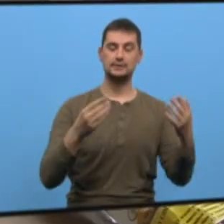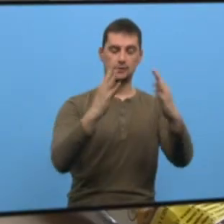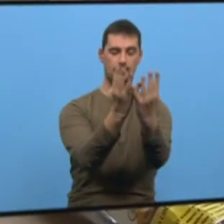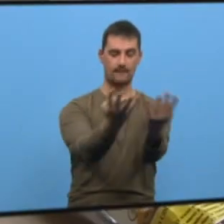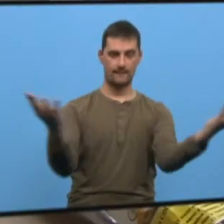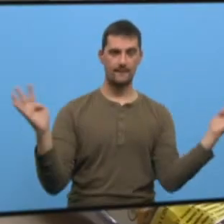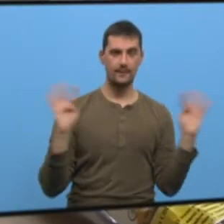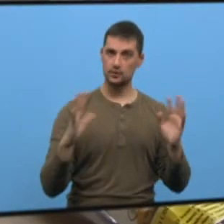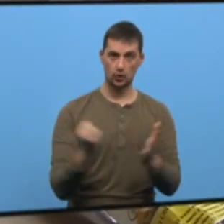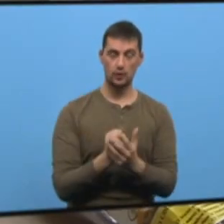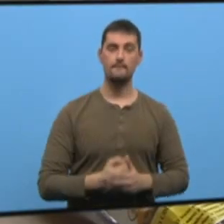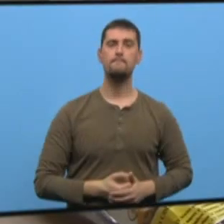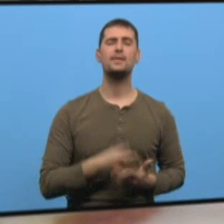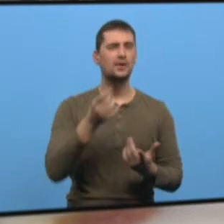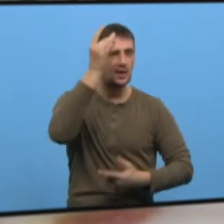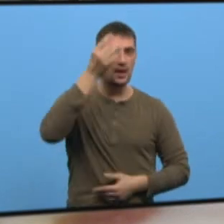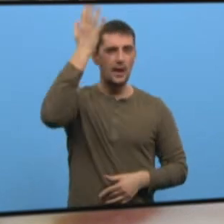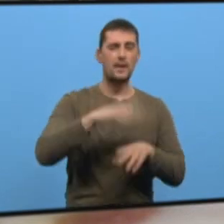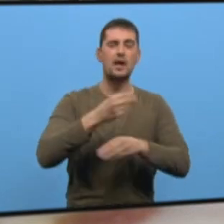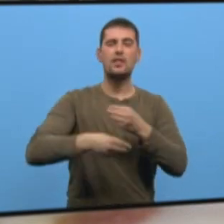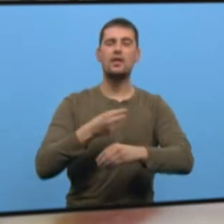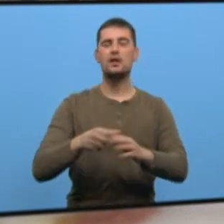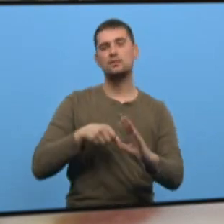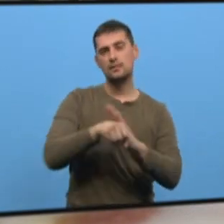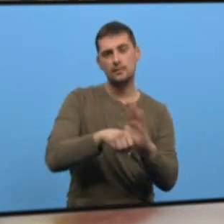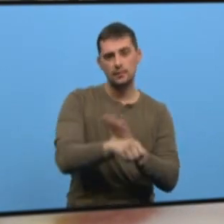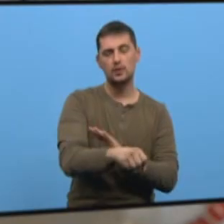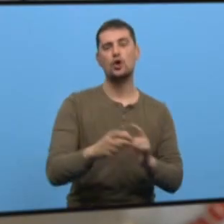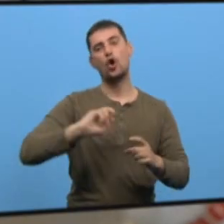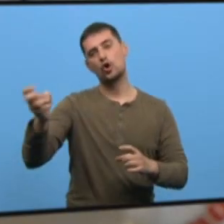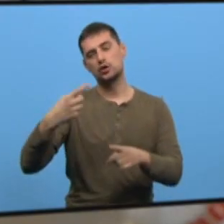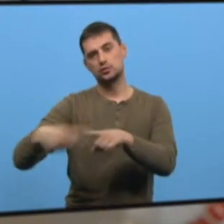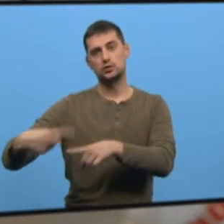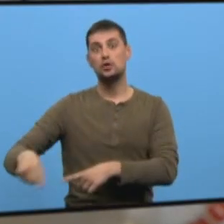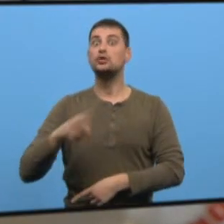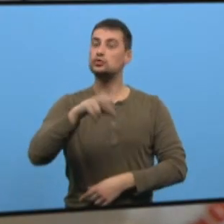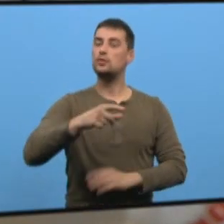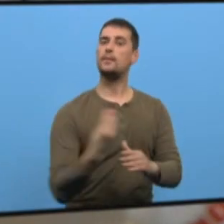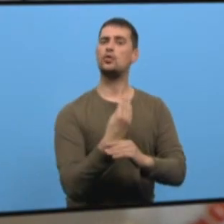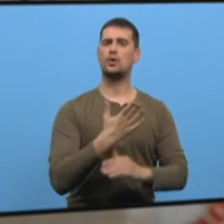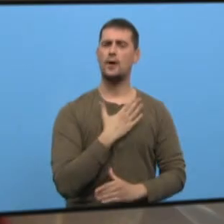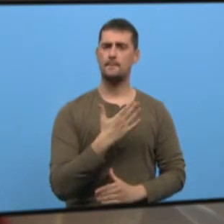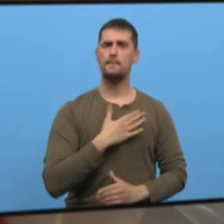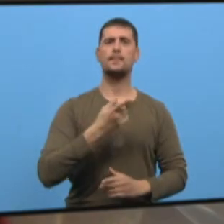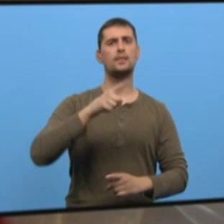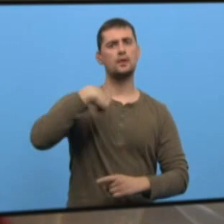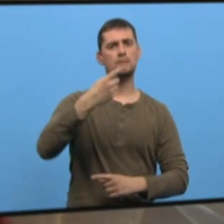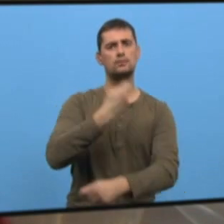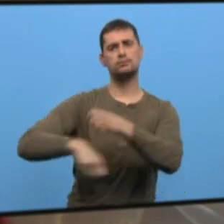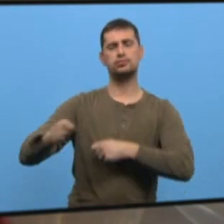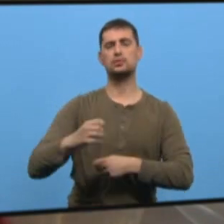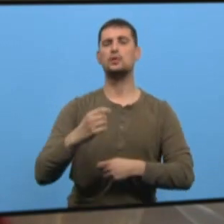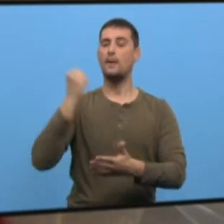deo de elaborar embutidos e otros derivados xuru de seguido son produtos autóctonos que comercializarán co